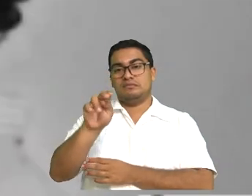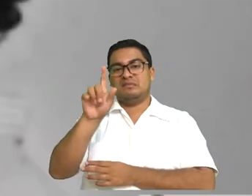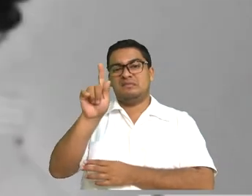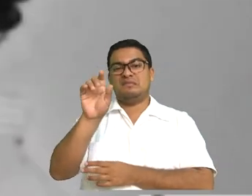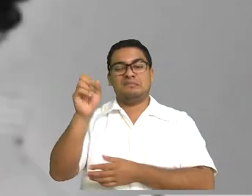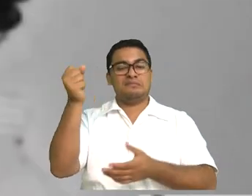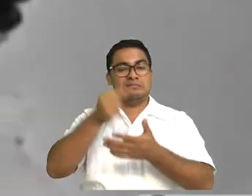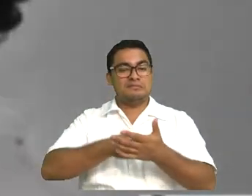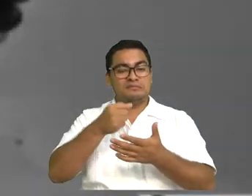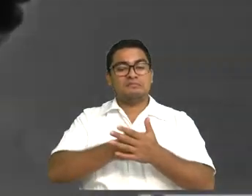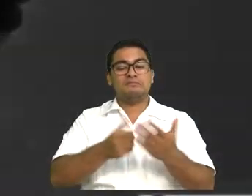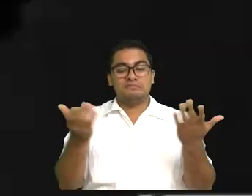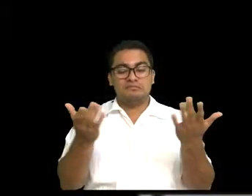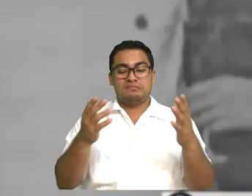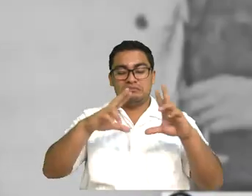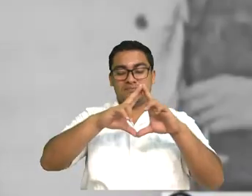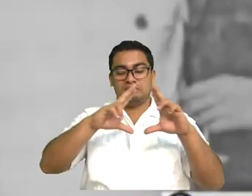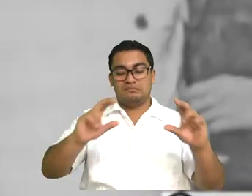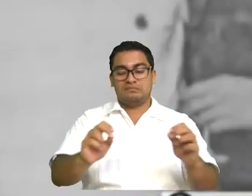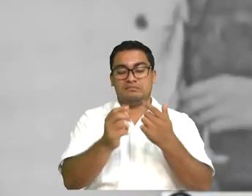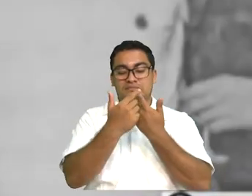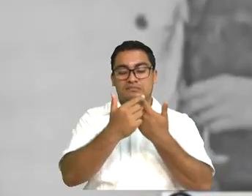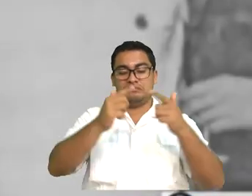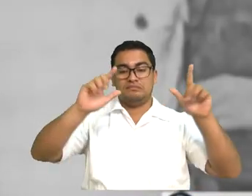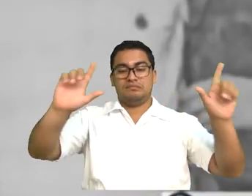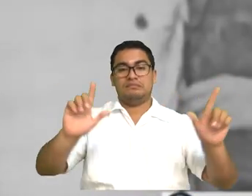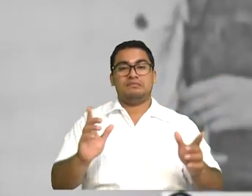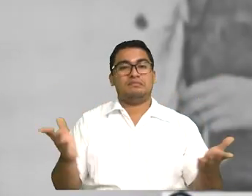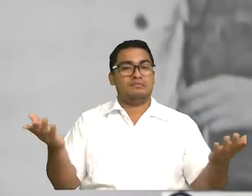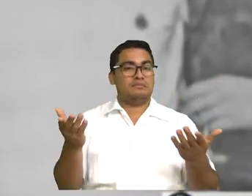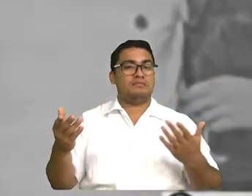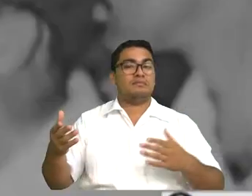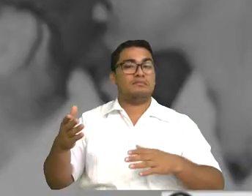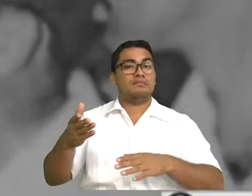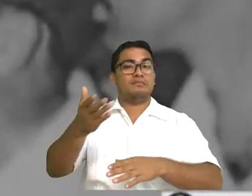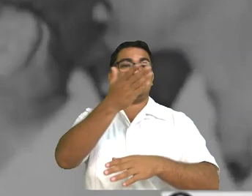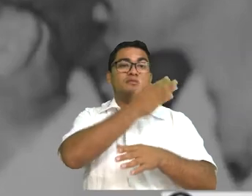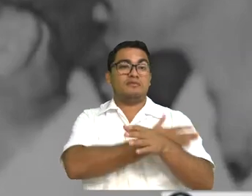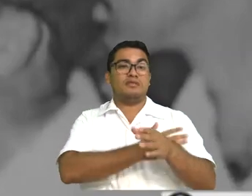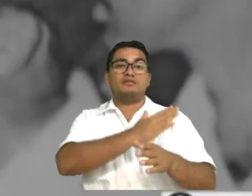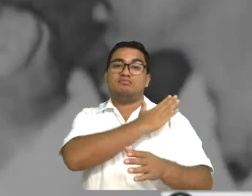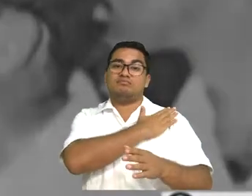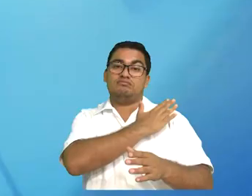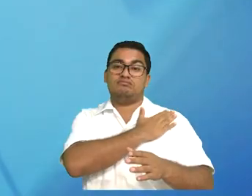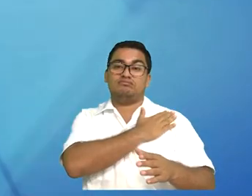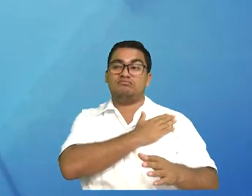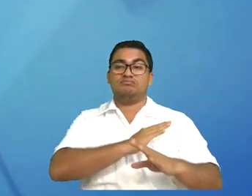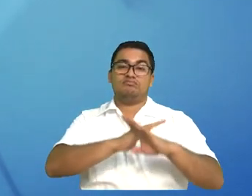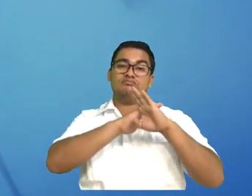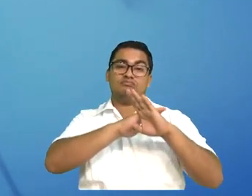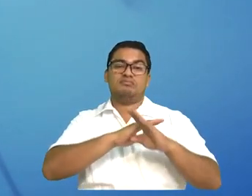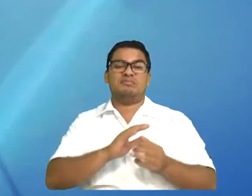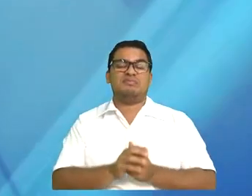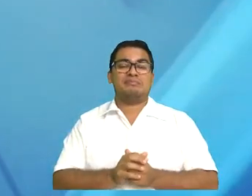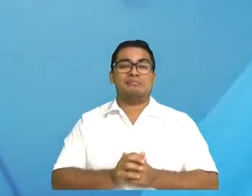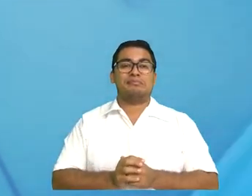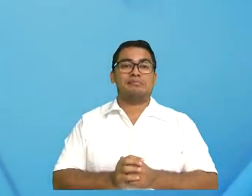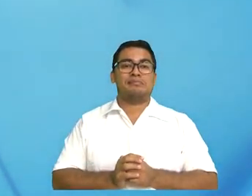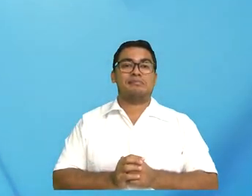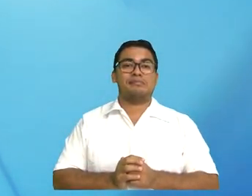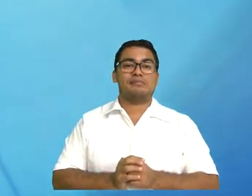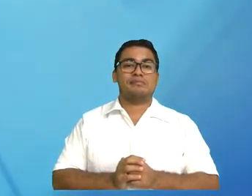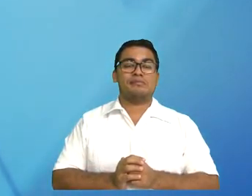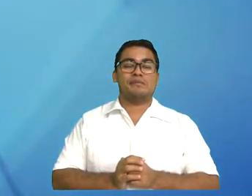lucha por la liberación de Nicaragua de la oprobiosa dictadura somocista. Al